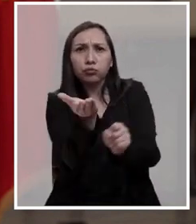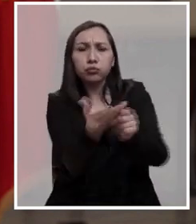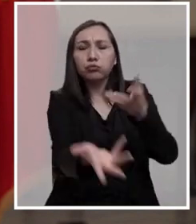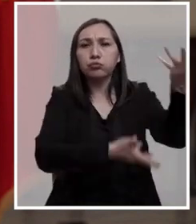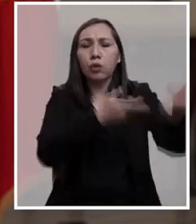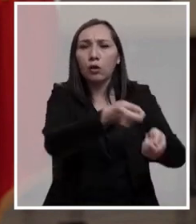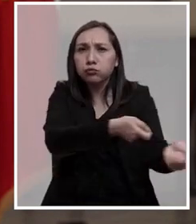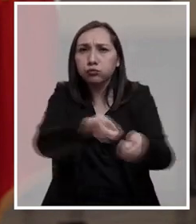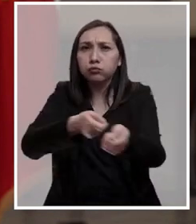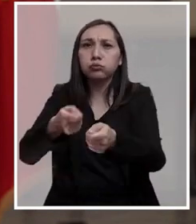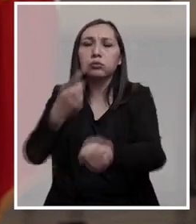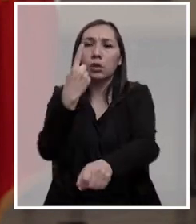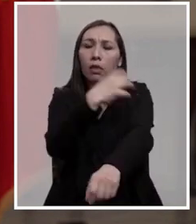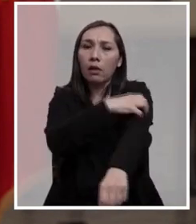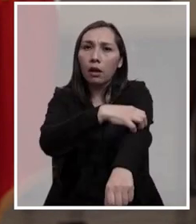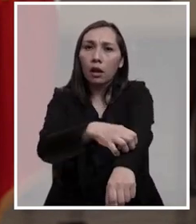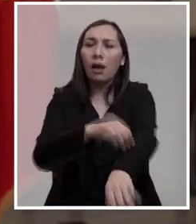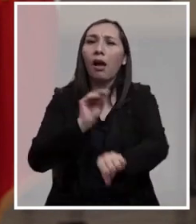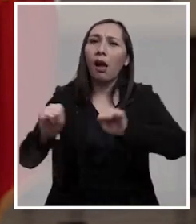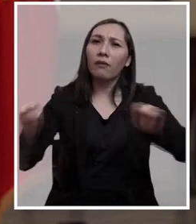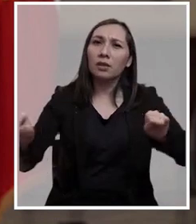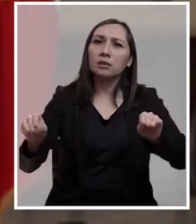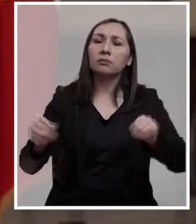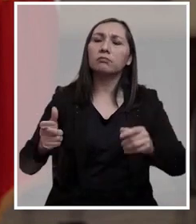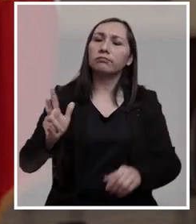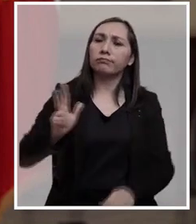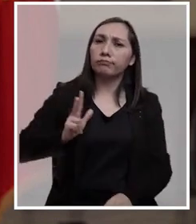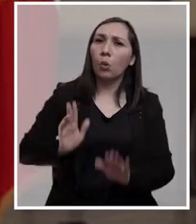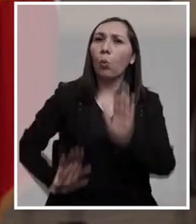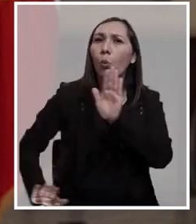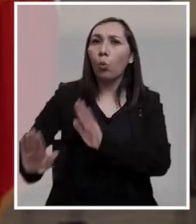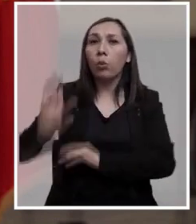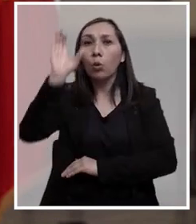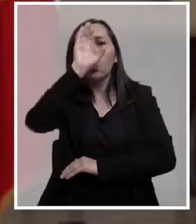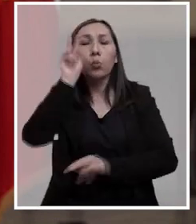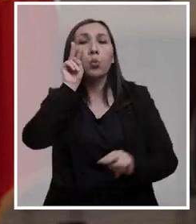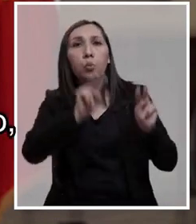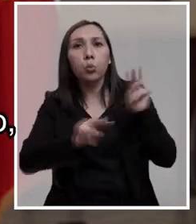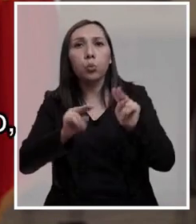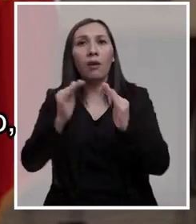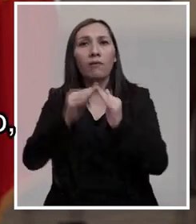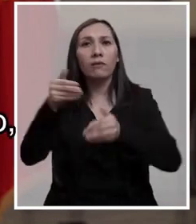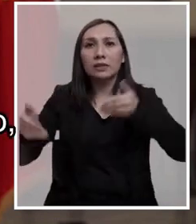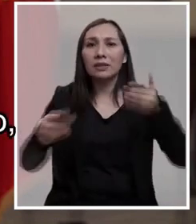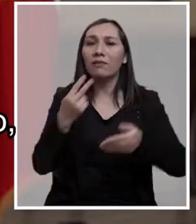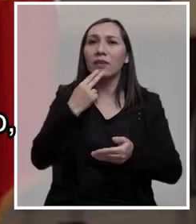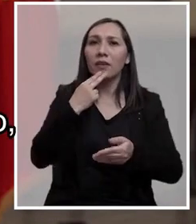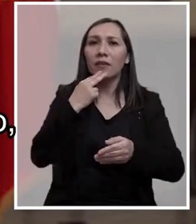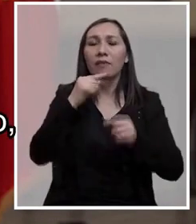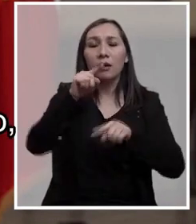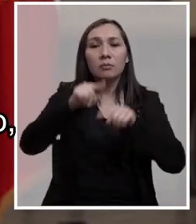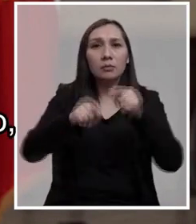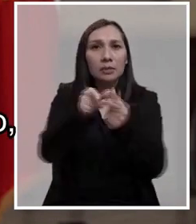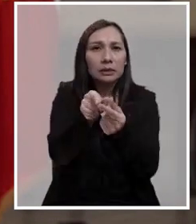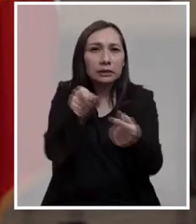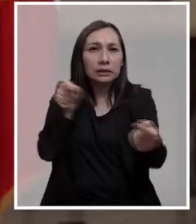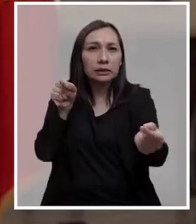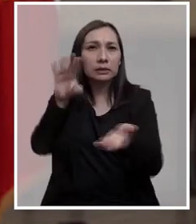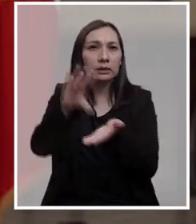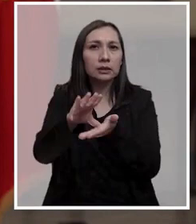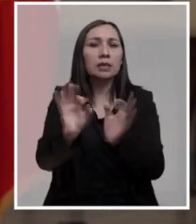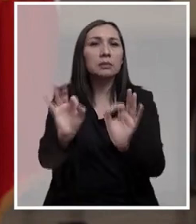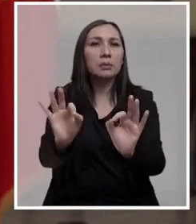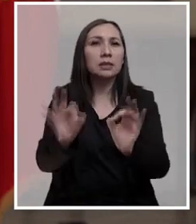siguen combatiendo el fuego en cada región y hago un llamado a mantener conductas cuidadosas como turistas vecinos y habitantes de nuestro territorio